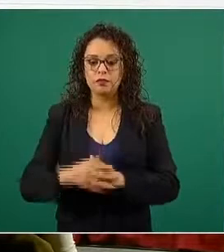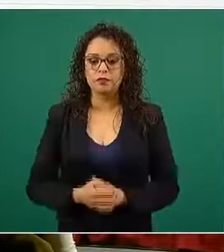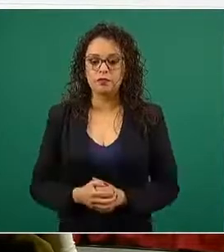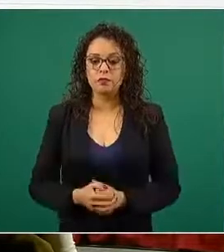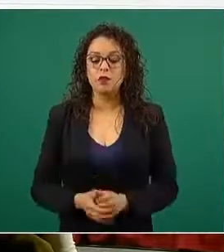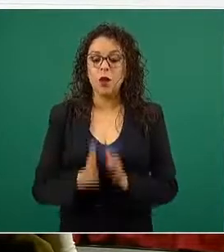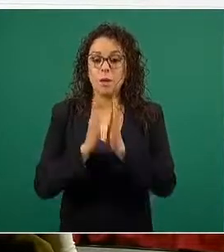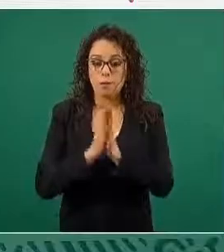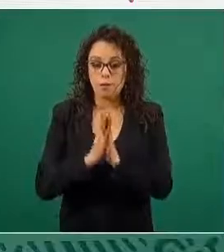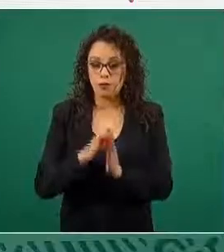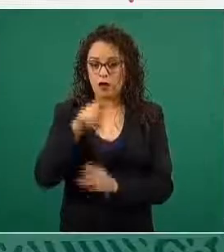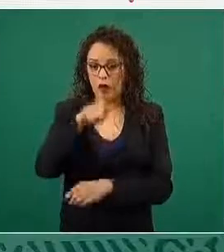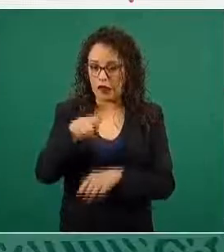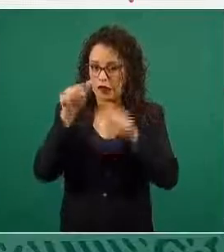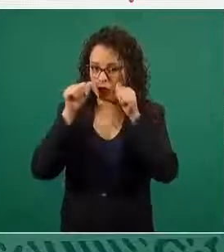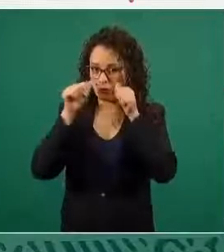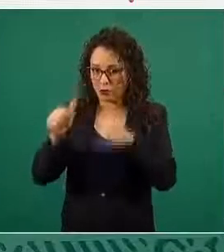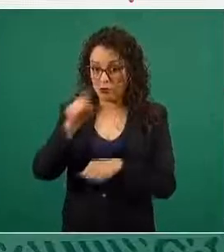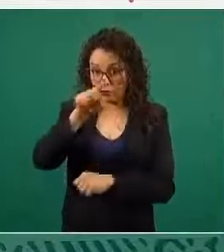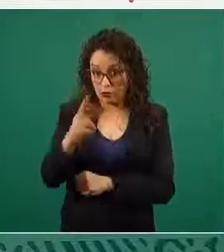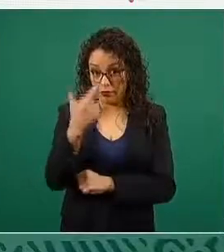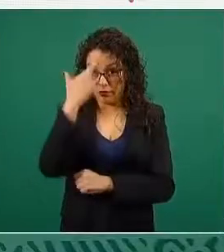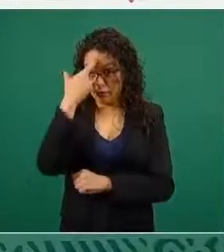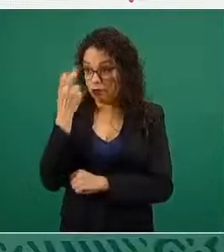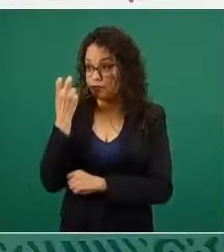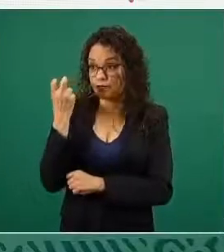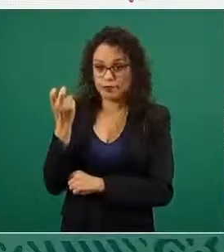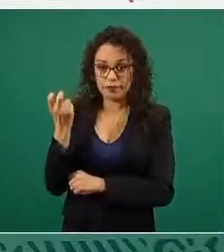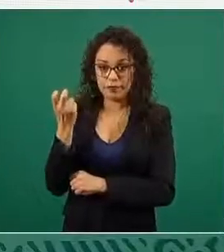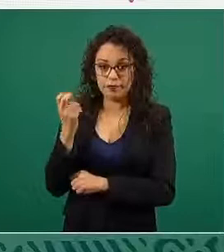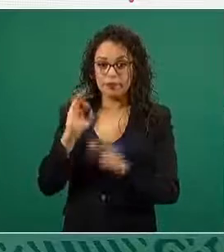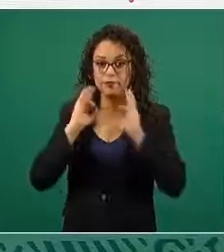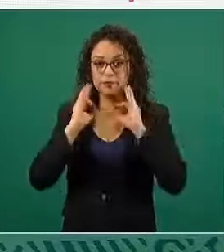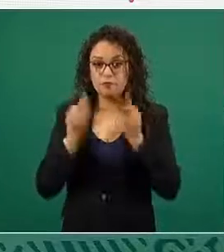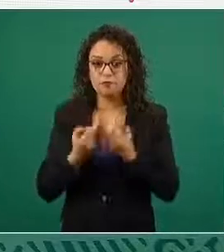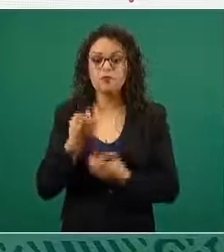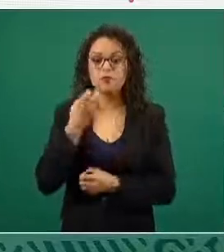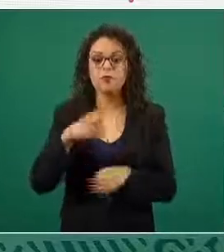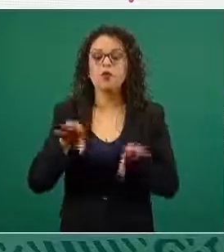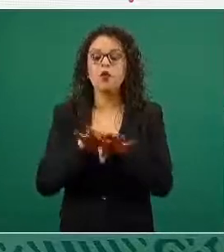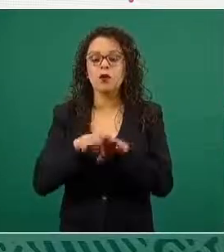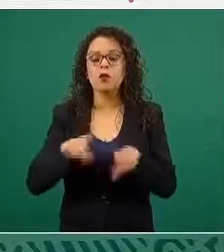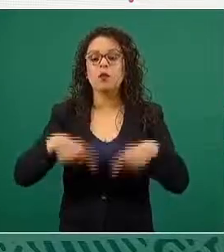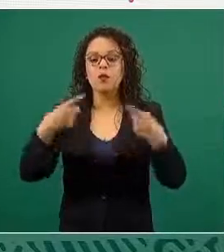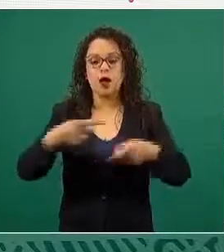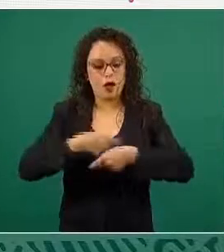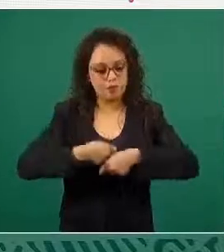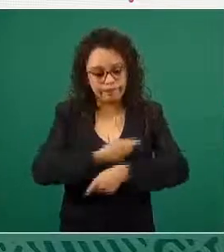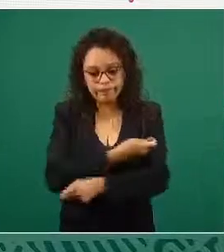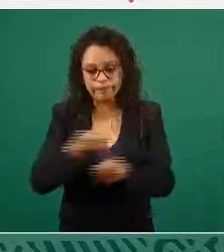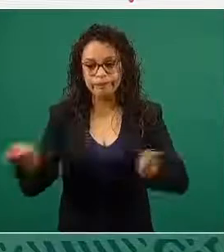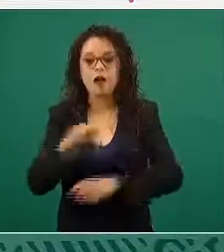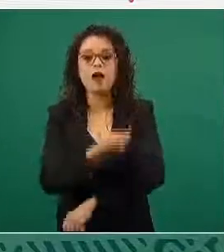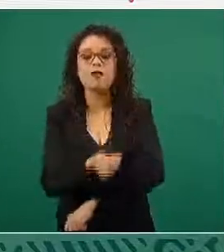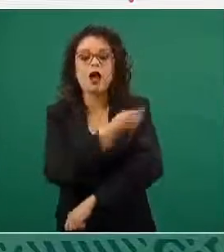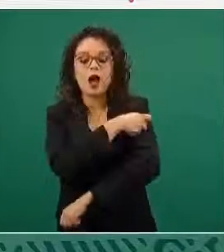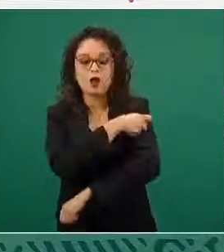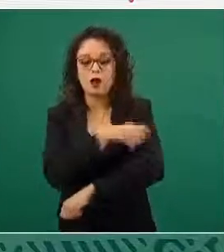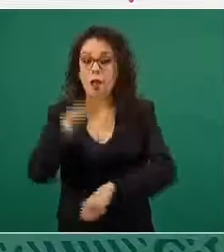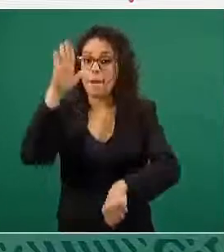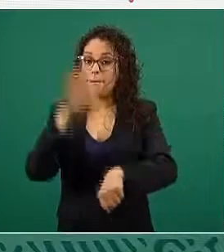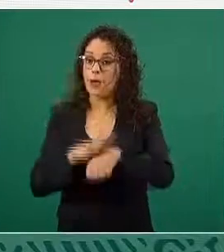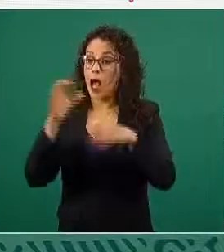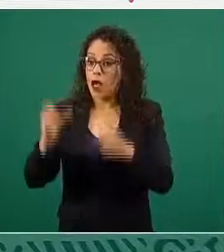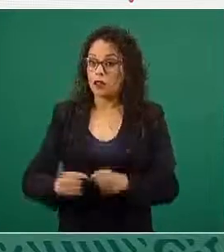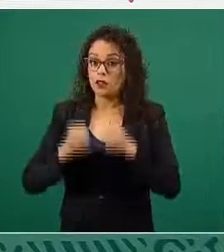atención, su memoria, por eso este patrón de distribución de la vacunación. Empezamos con la zona más afectada, los